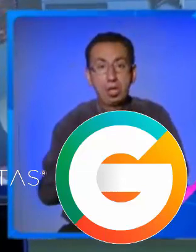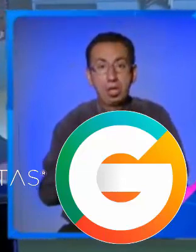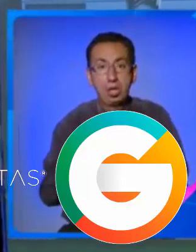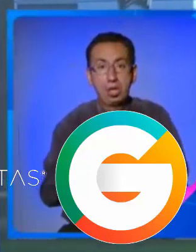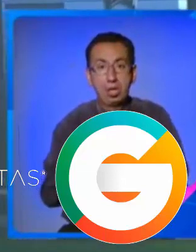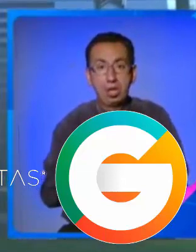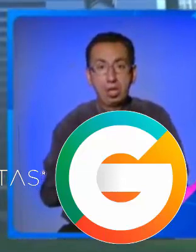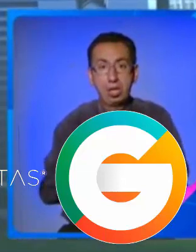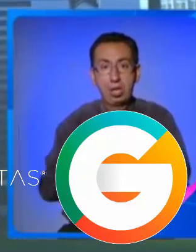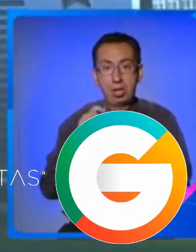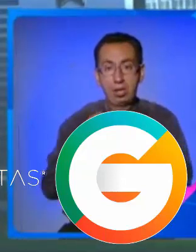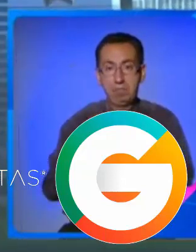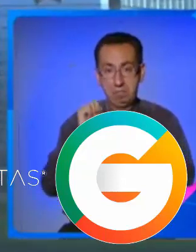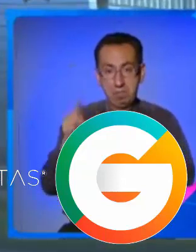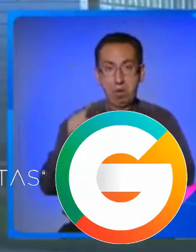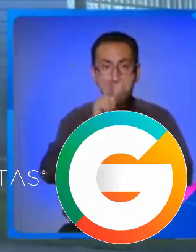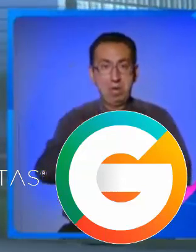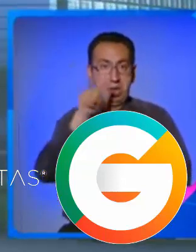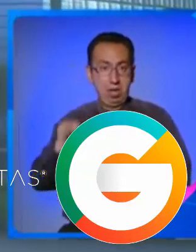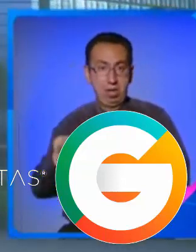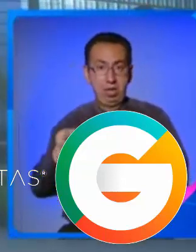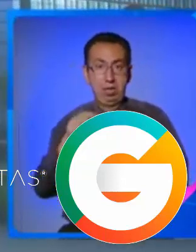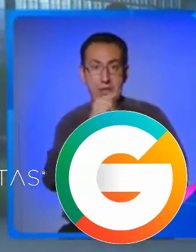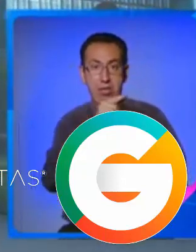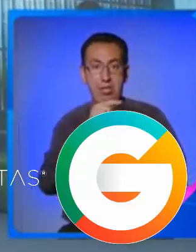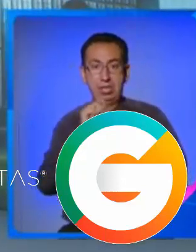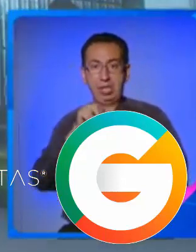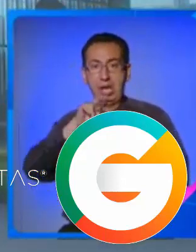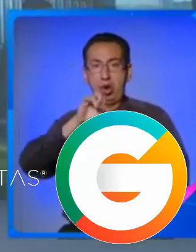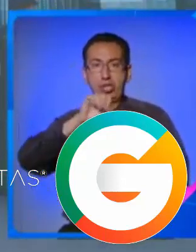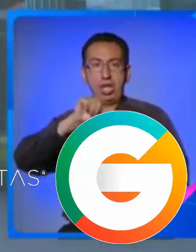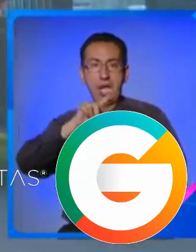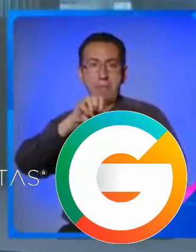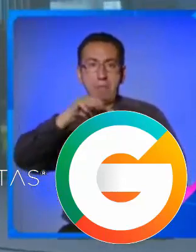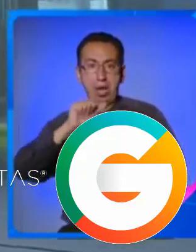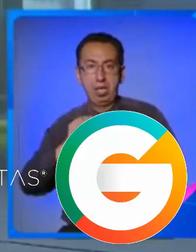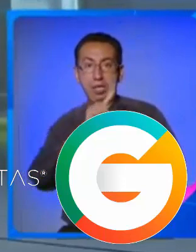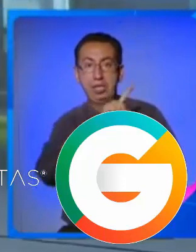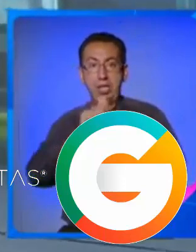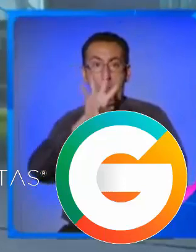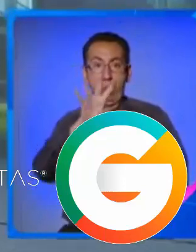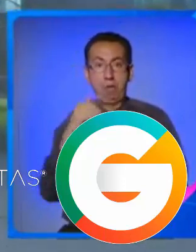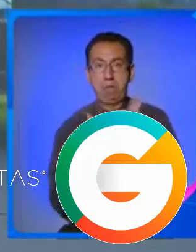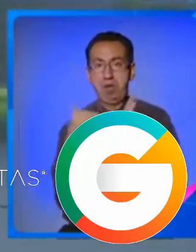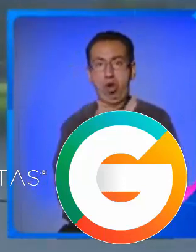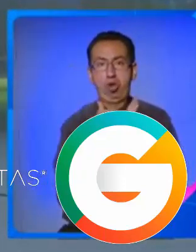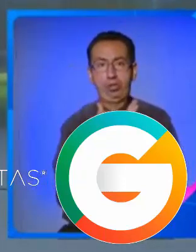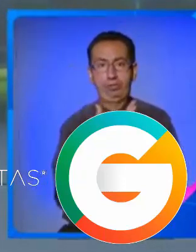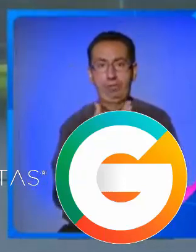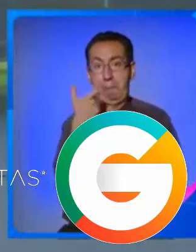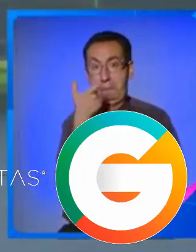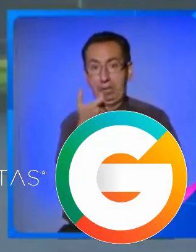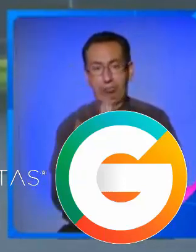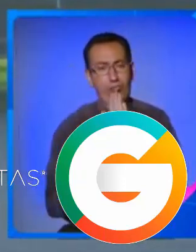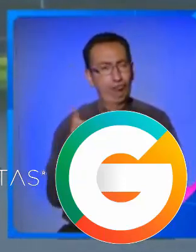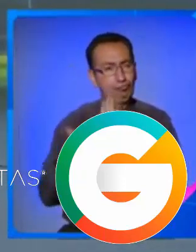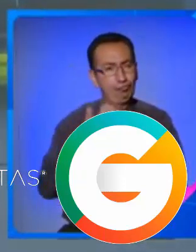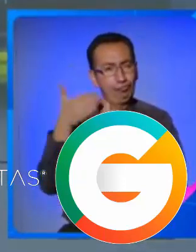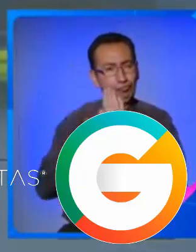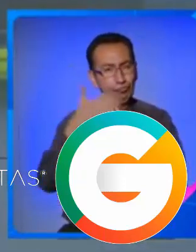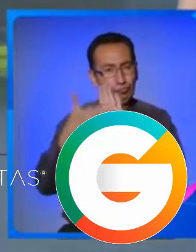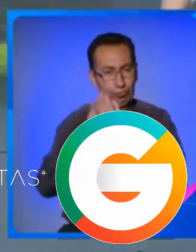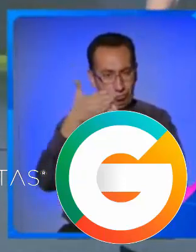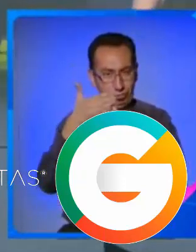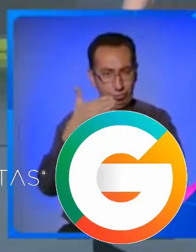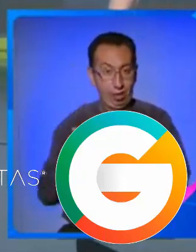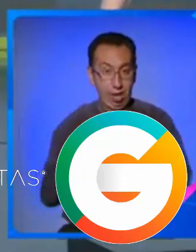Santa Rosa de Lima, en el cual ya hemos invertido más de 104 millones de pesos. Como resultado de estos